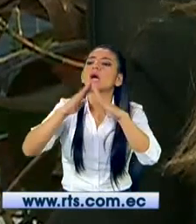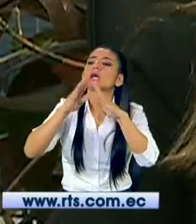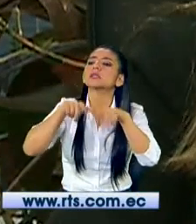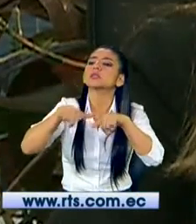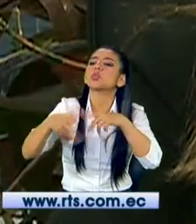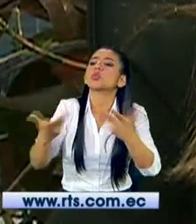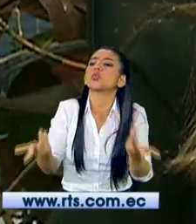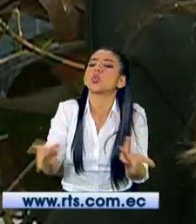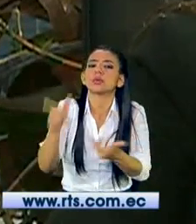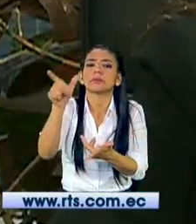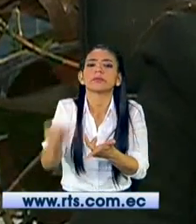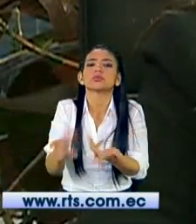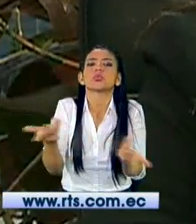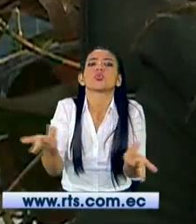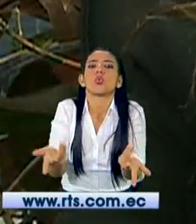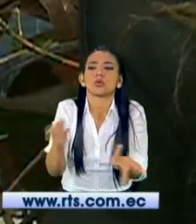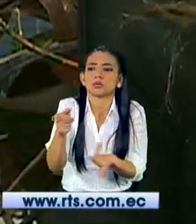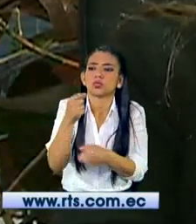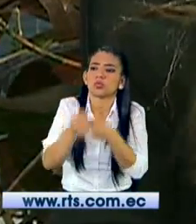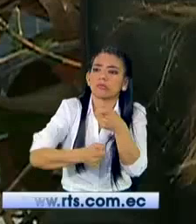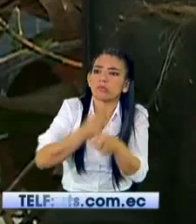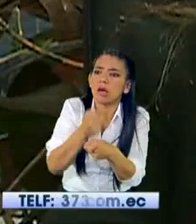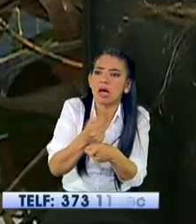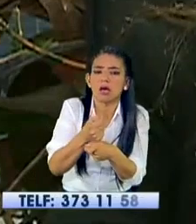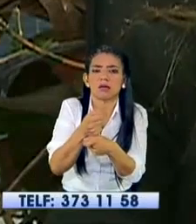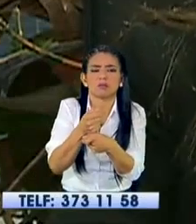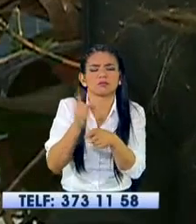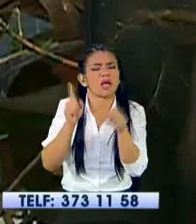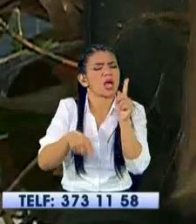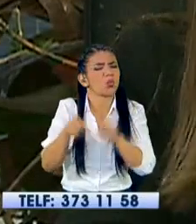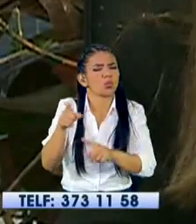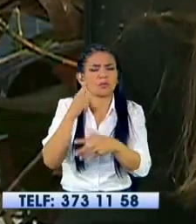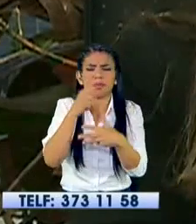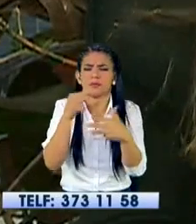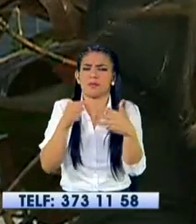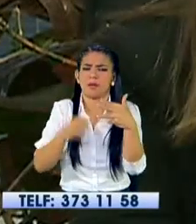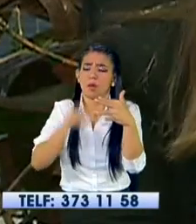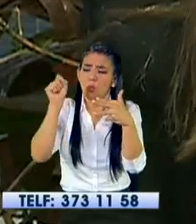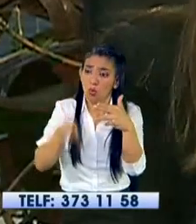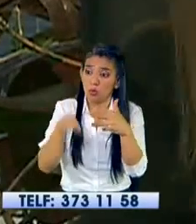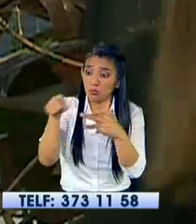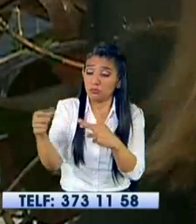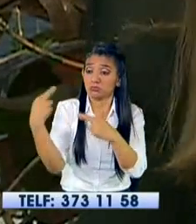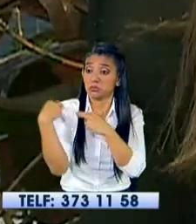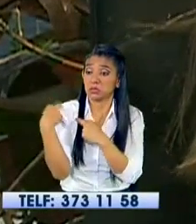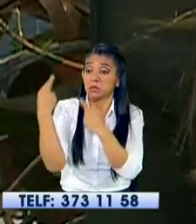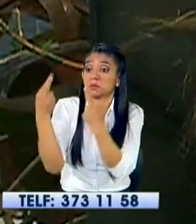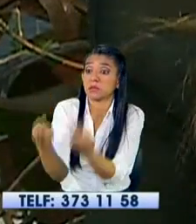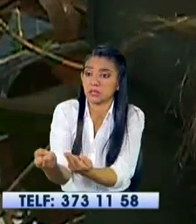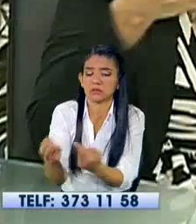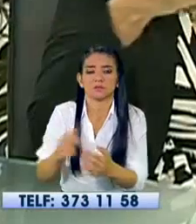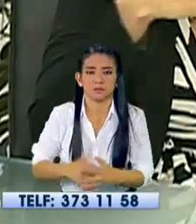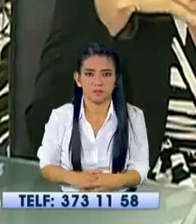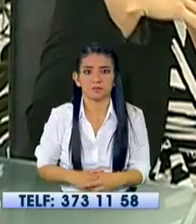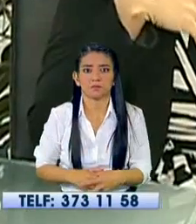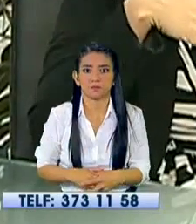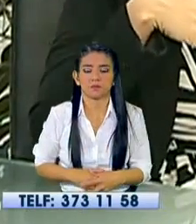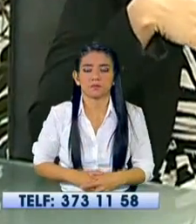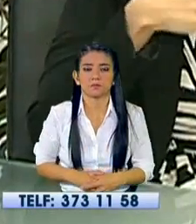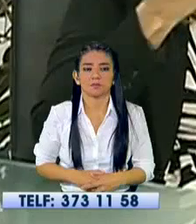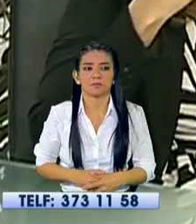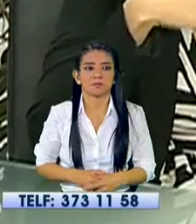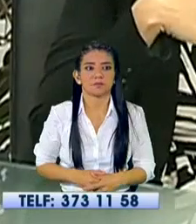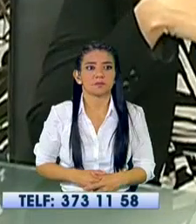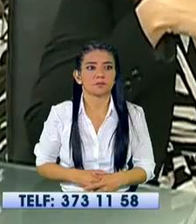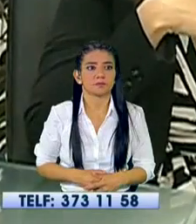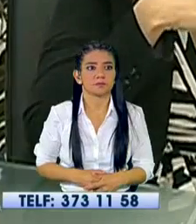tipo de emergencia. Dicen ellos están preparados entonces para poner en resguardo la vida de los empleados y huéspedes. Un hotel de Quito cumplió